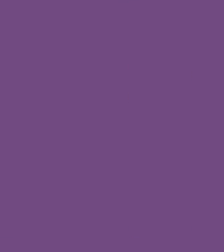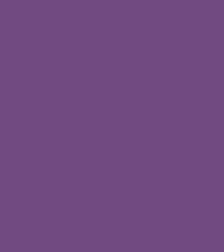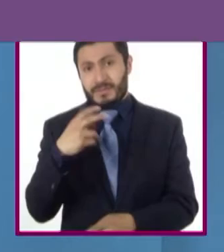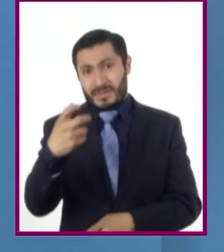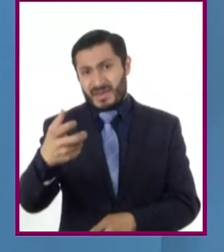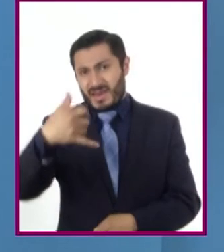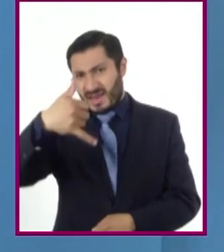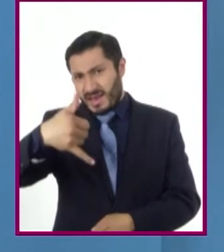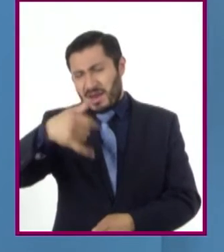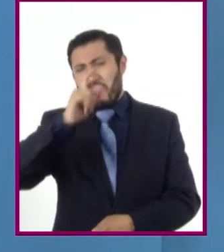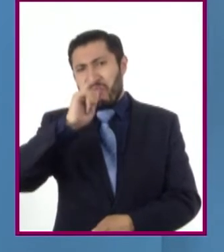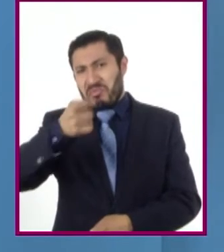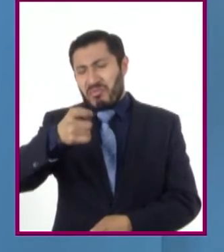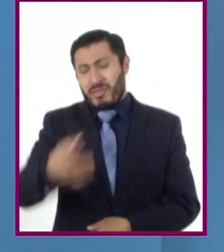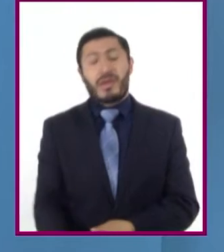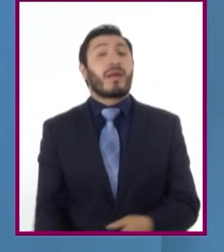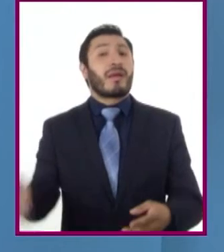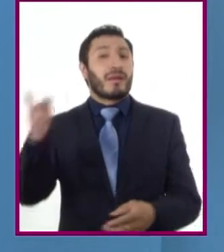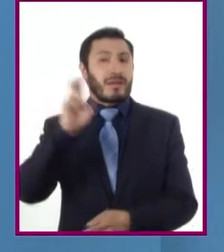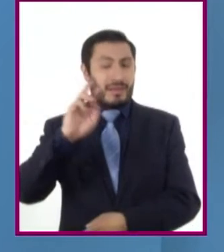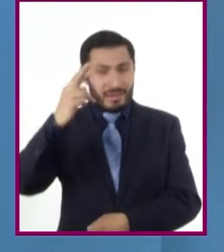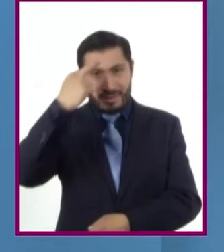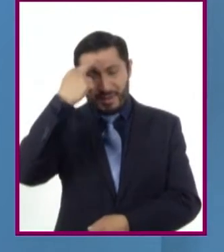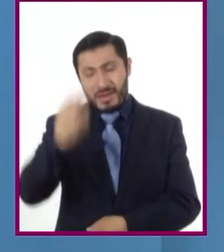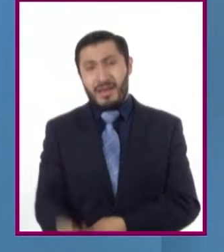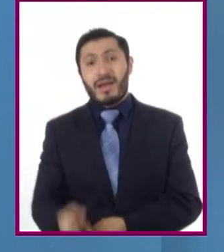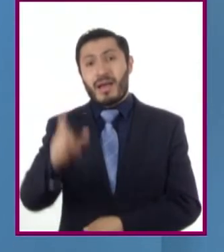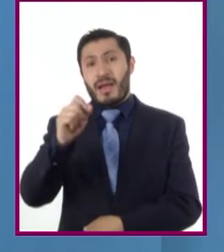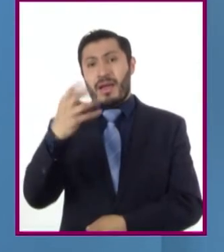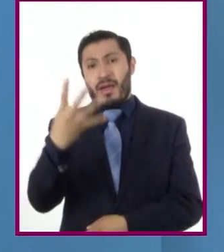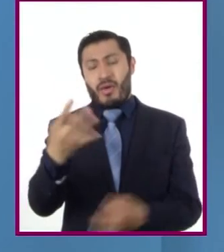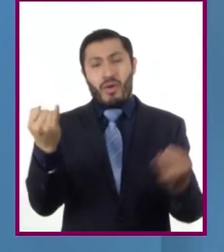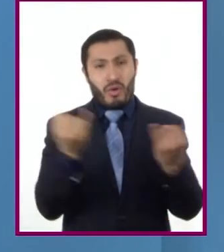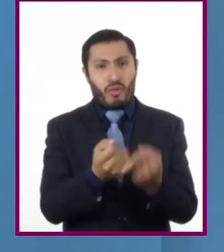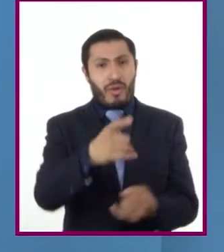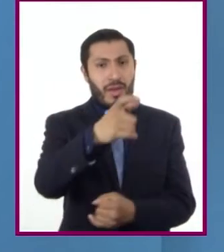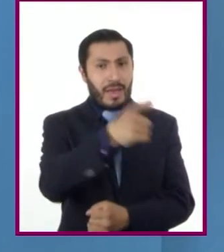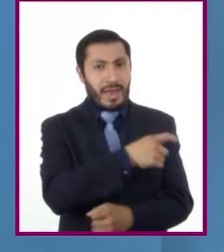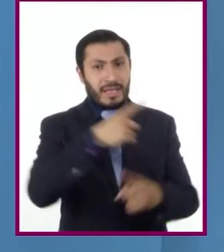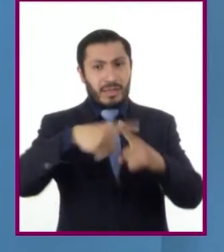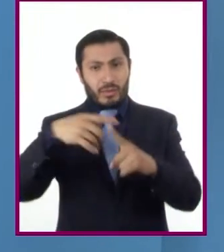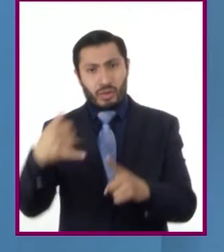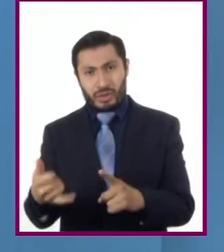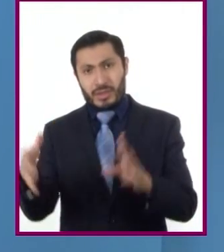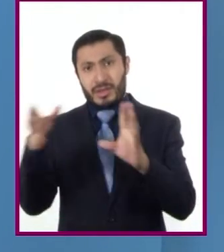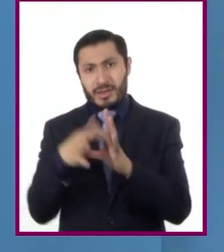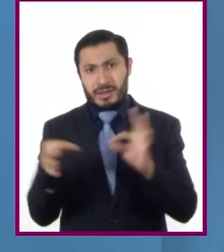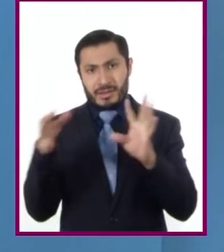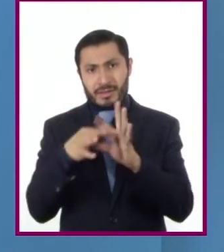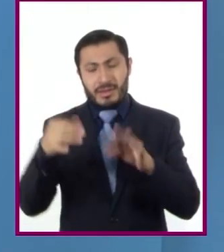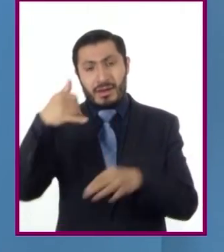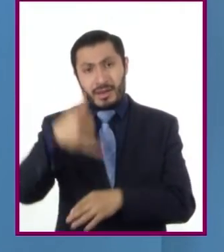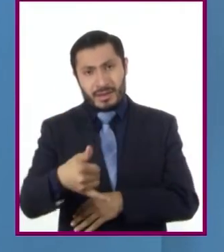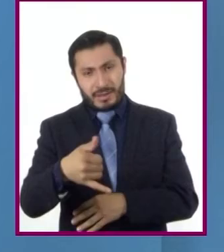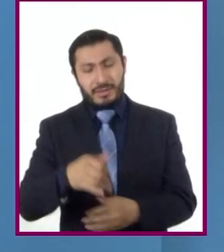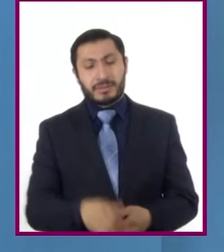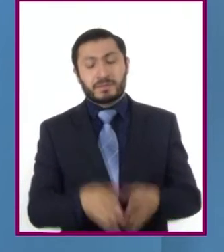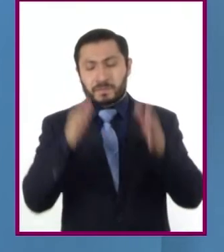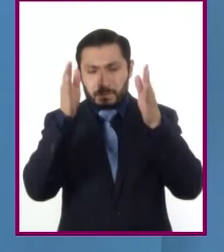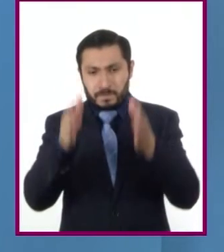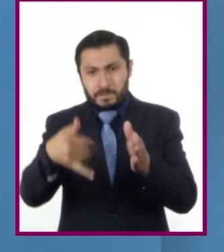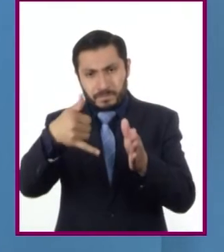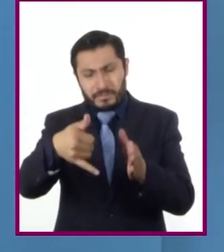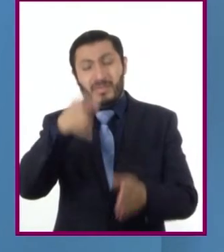de Y. Retomando la expresión 24 igual a X por Y, despejaremos Y, es